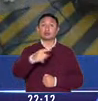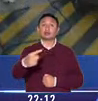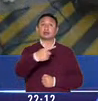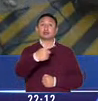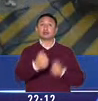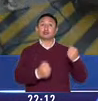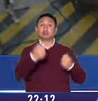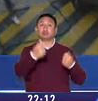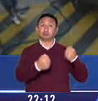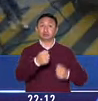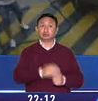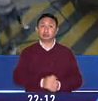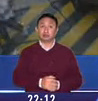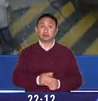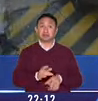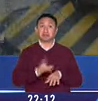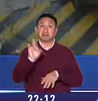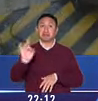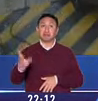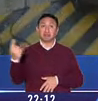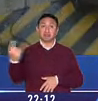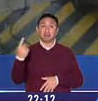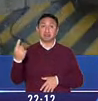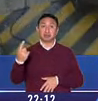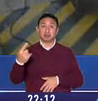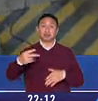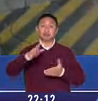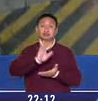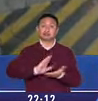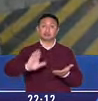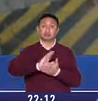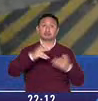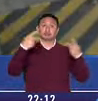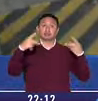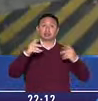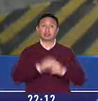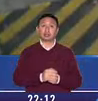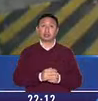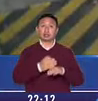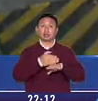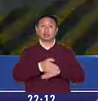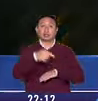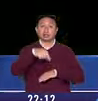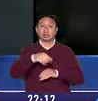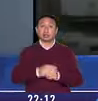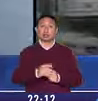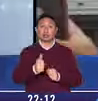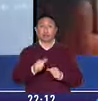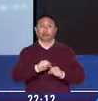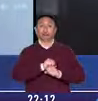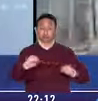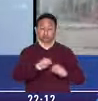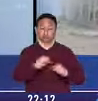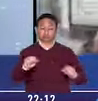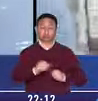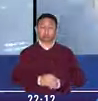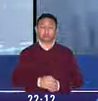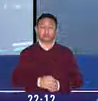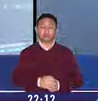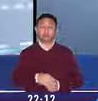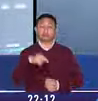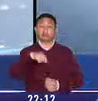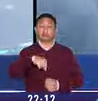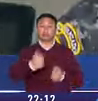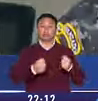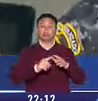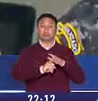bordo de un camión lo abandonaron en la ciudadela Kennedy. Luego activaron varios explosivos y huyeron en